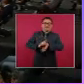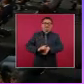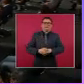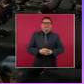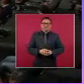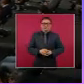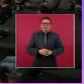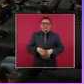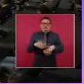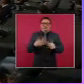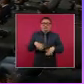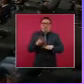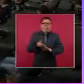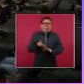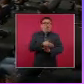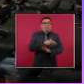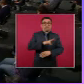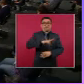algo nunca